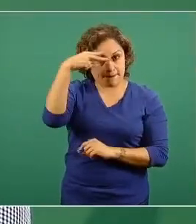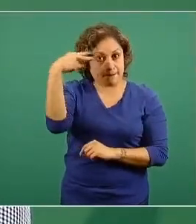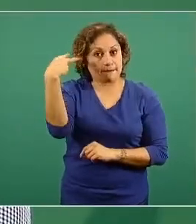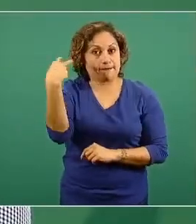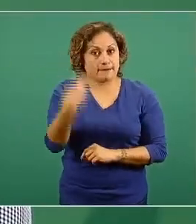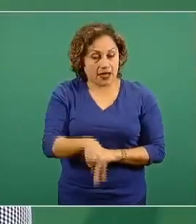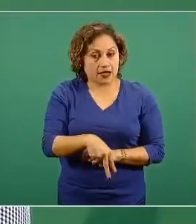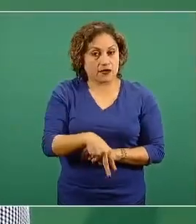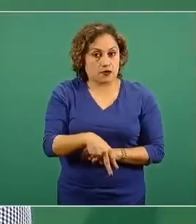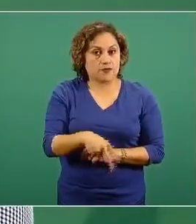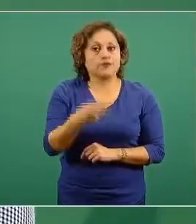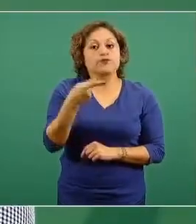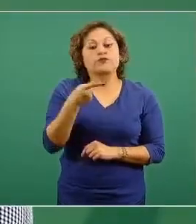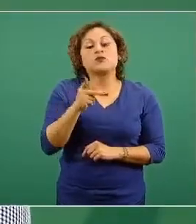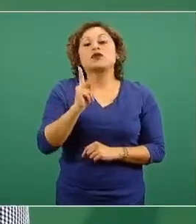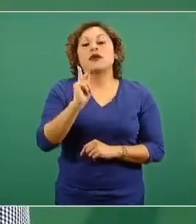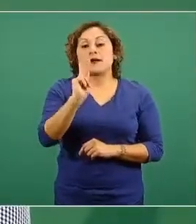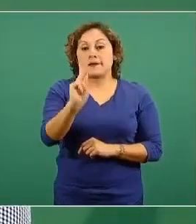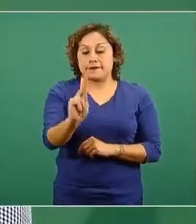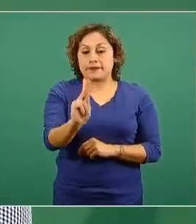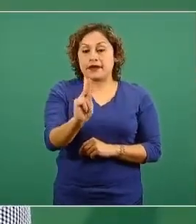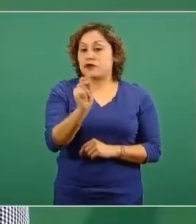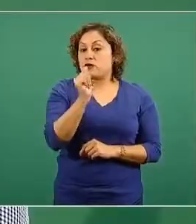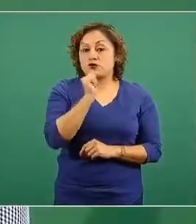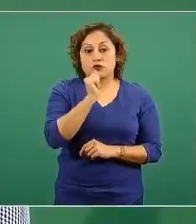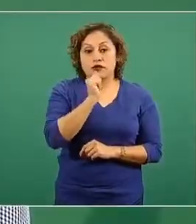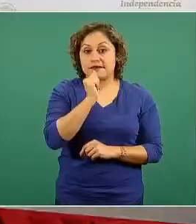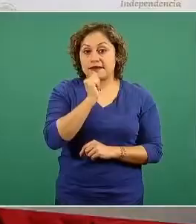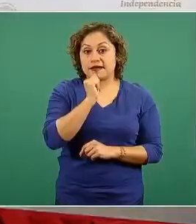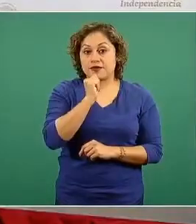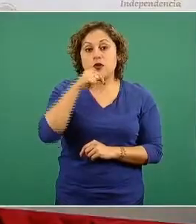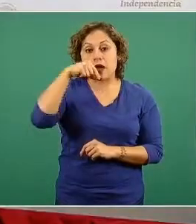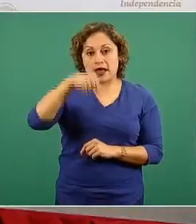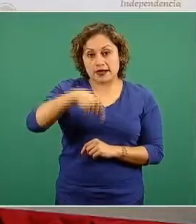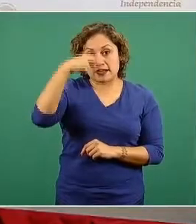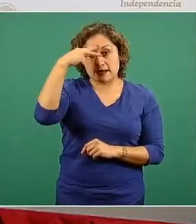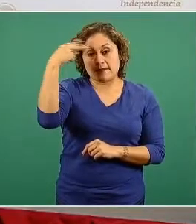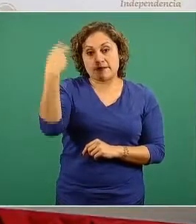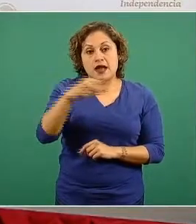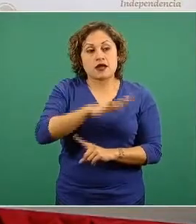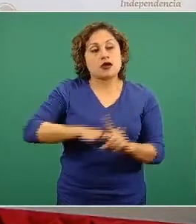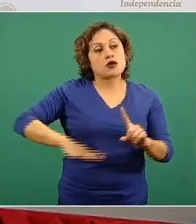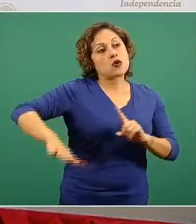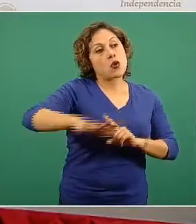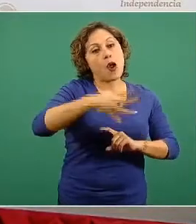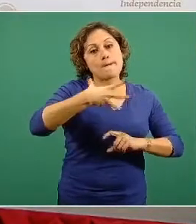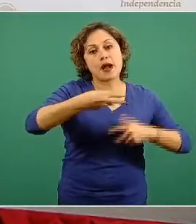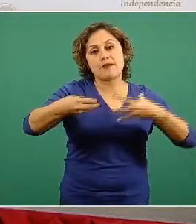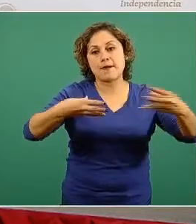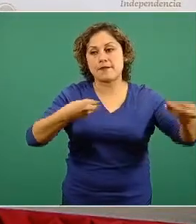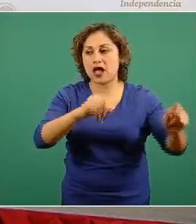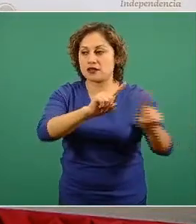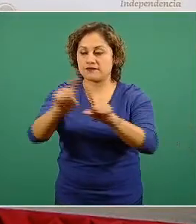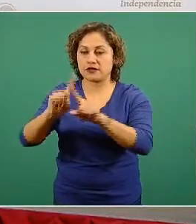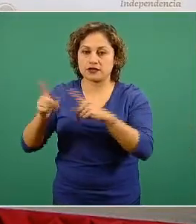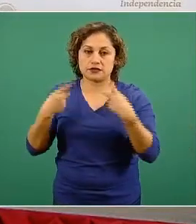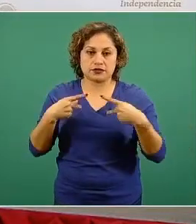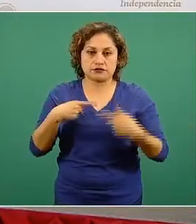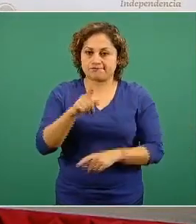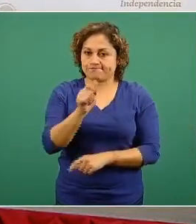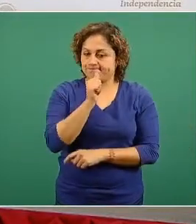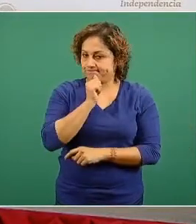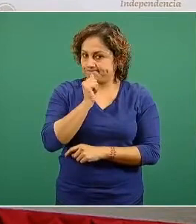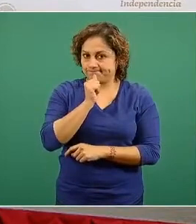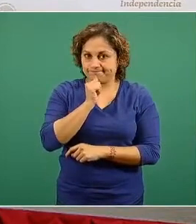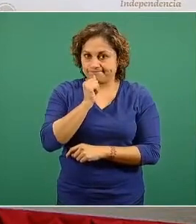siendo identificada como de circulación en México o en la población mexicana. Es una variante que está siendo identificada